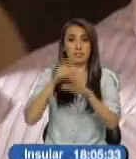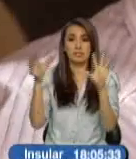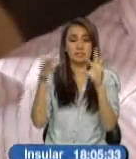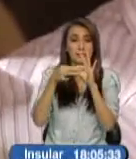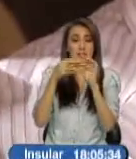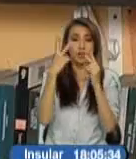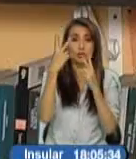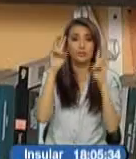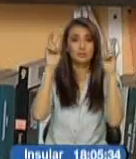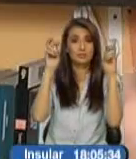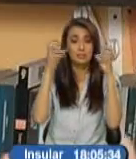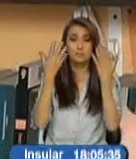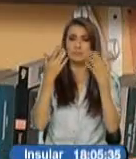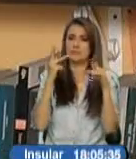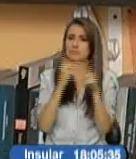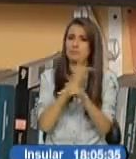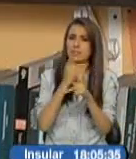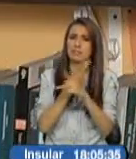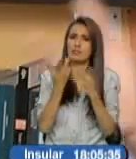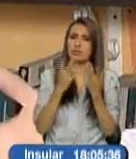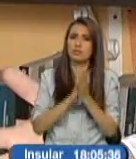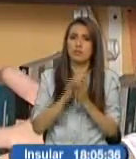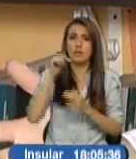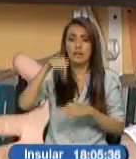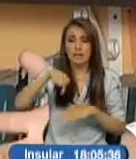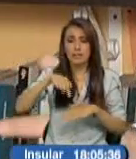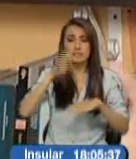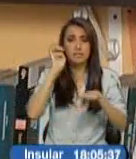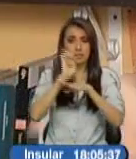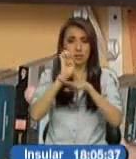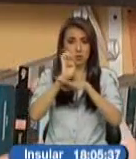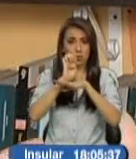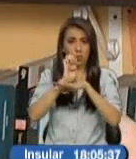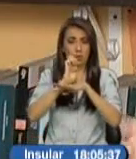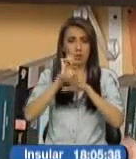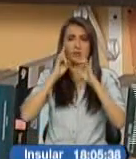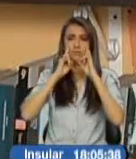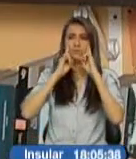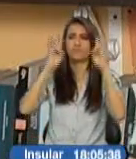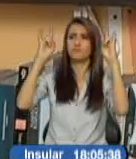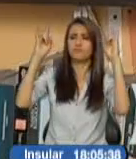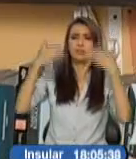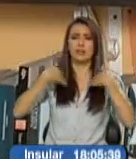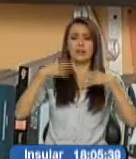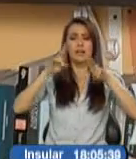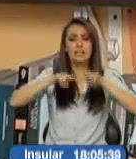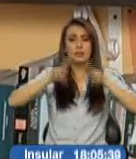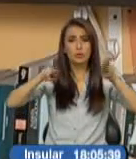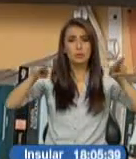Billy Navarrete. Porque este país, tremendamente rico en recursos naturales,